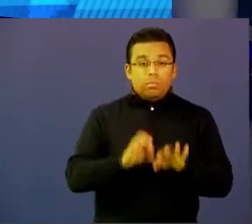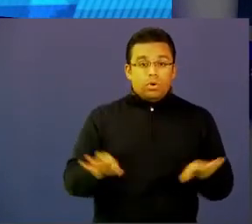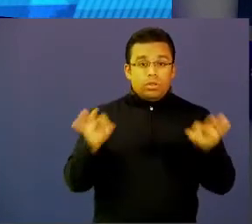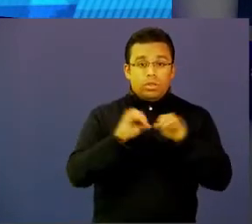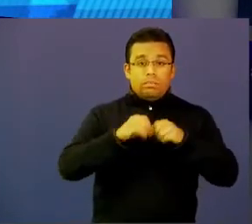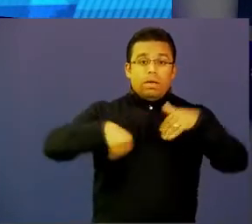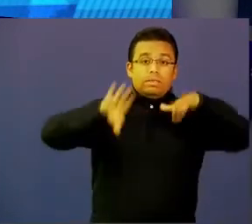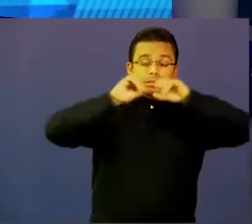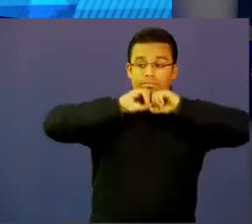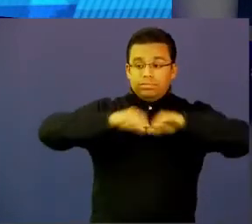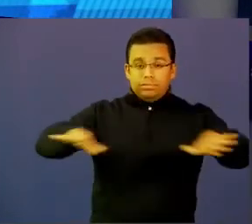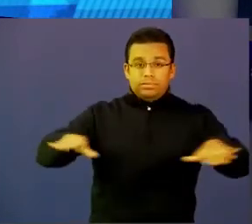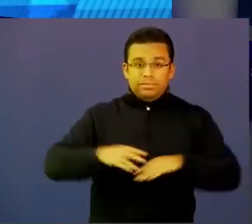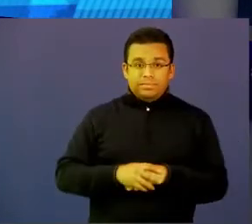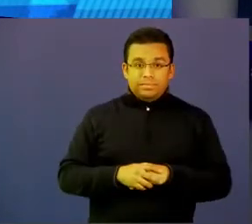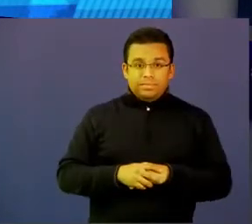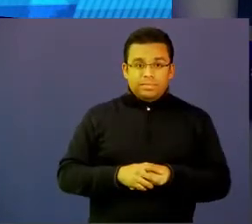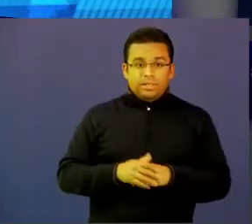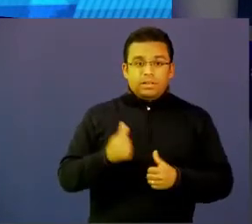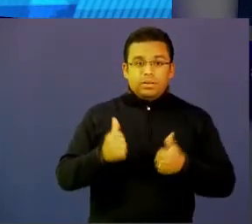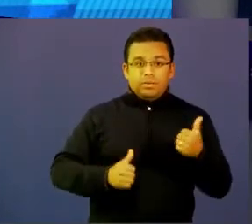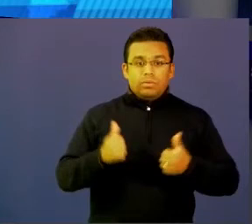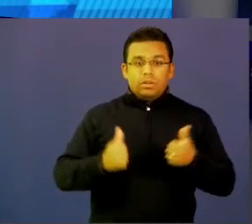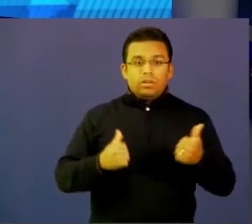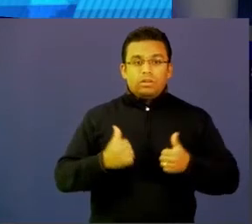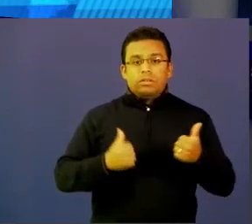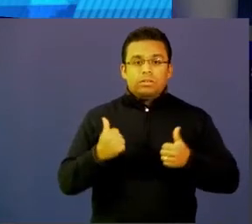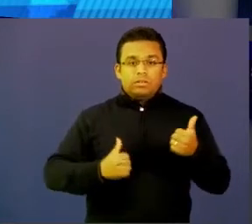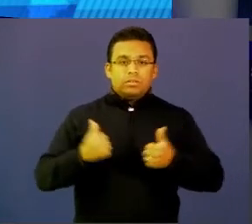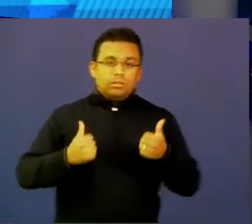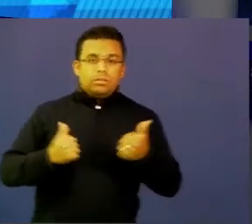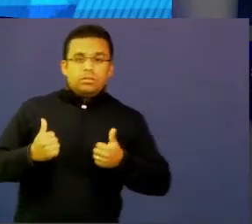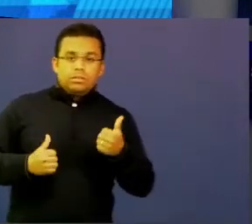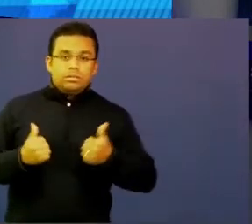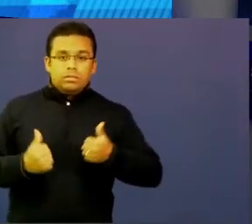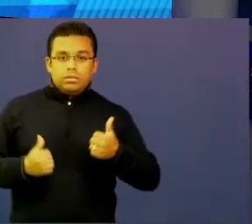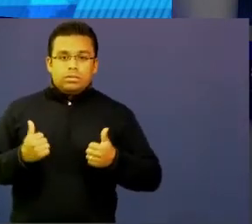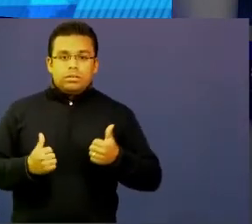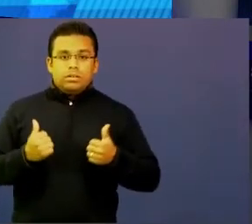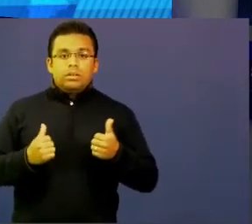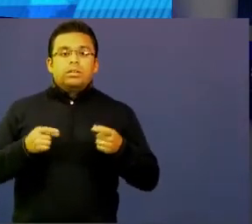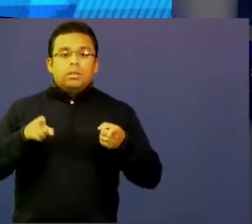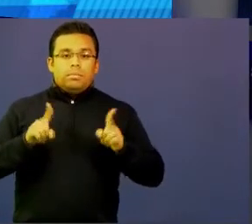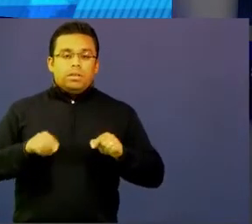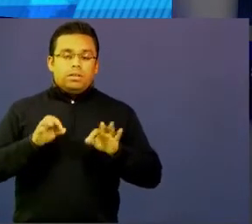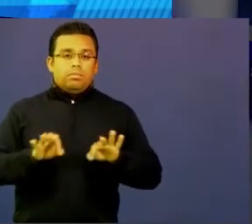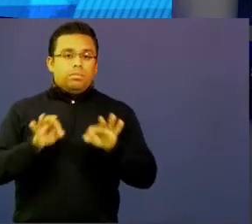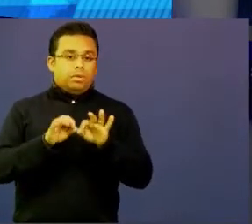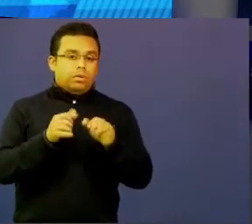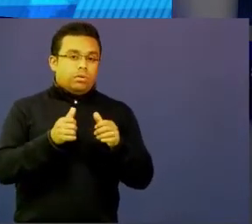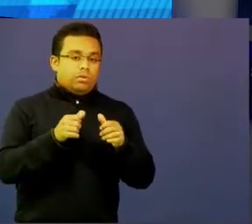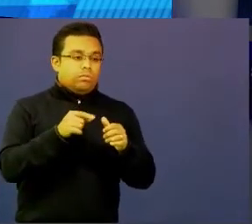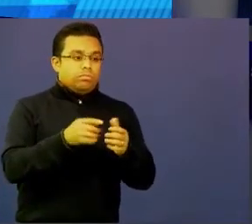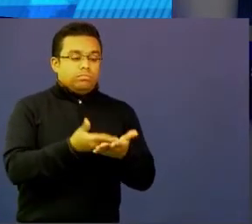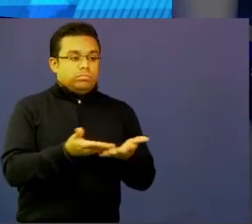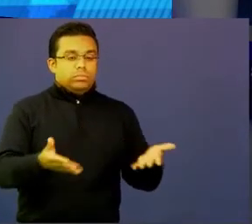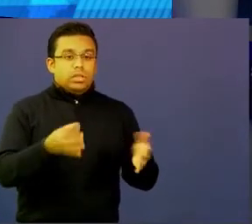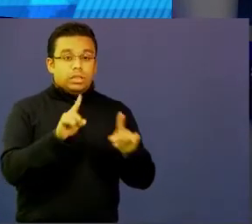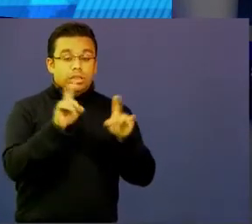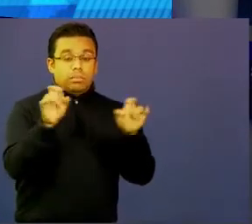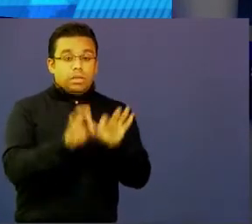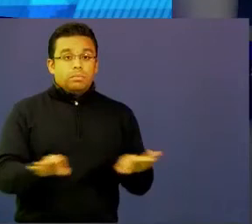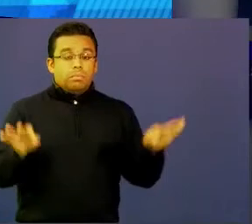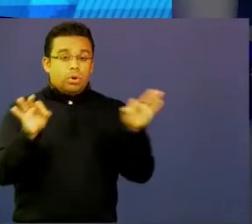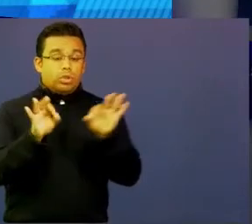tendencia. Le estamos robando un poco de espacio en las redes quizás a la frivolidad con temas realmente